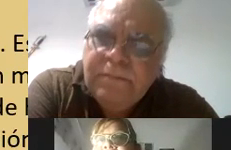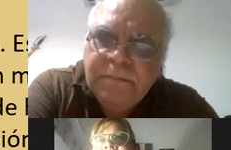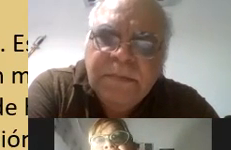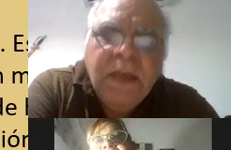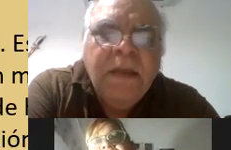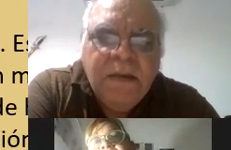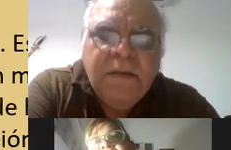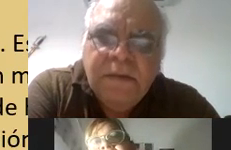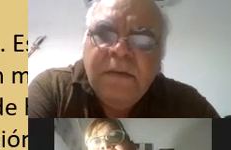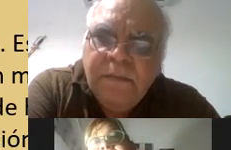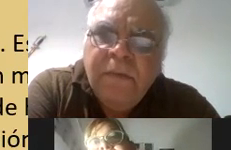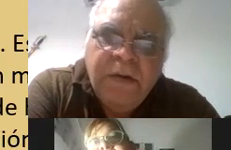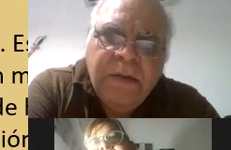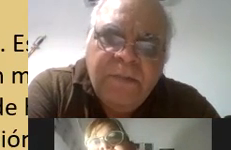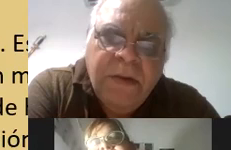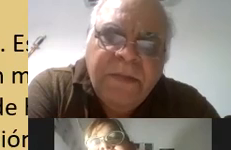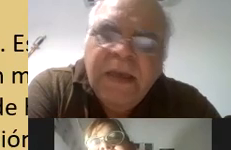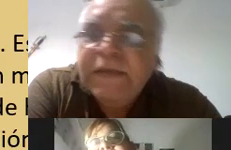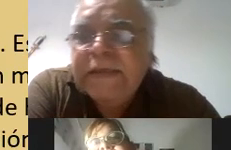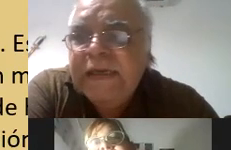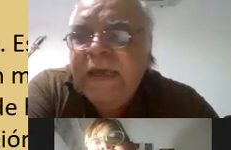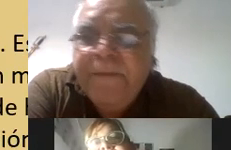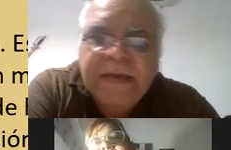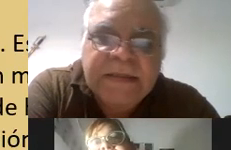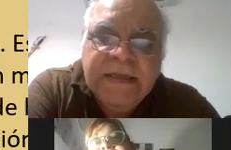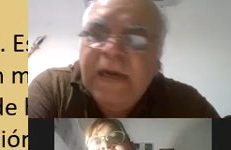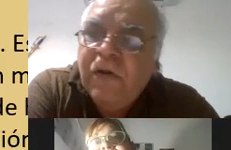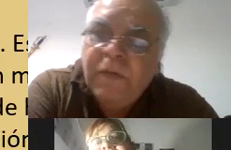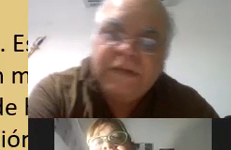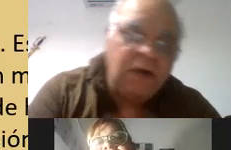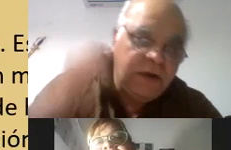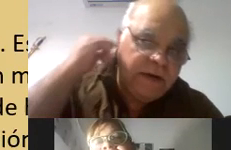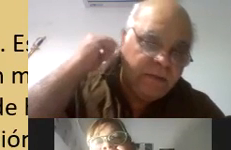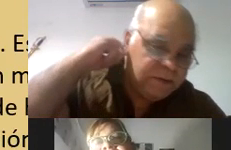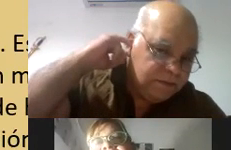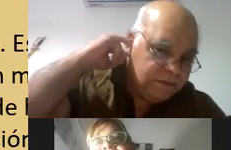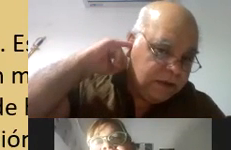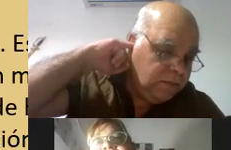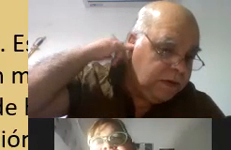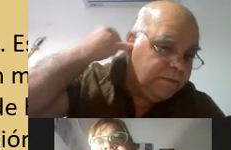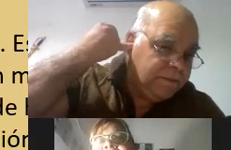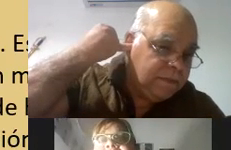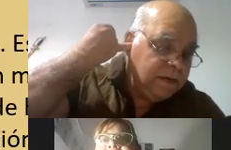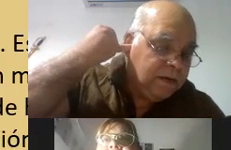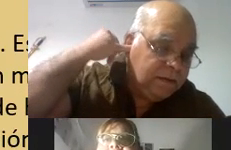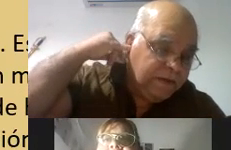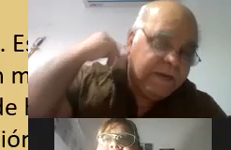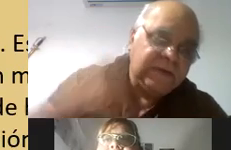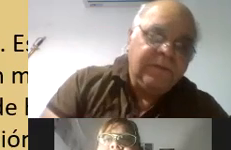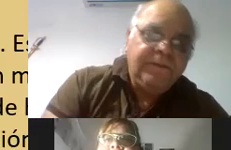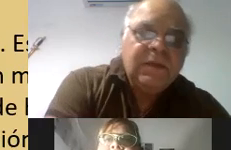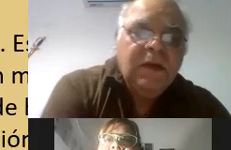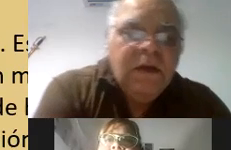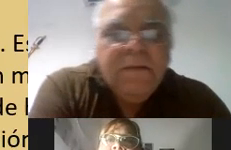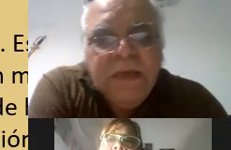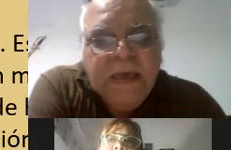músculos, los tendones. Muy bien, muy bien. Eso sería parte de la locomoción que hoy hablamos. Muy bien.